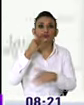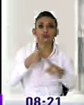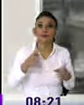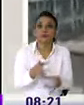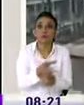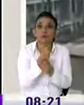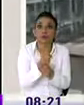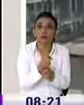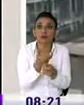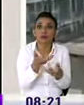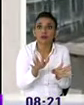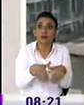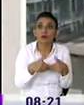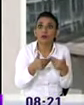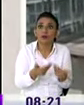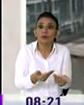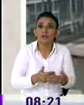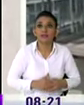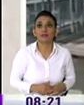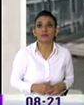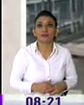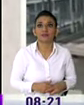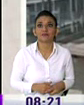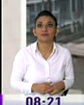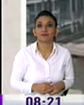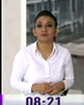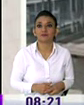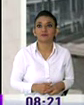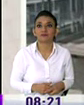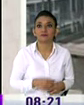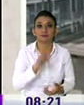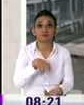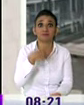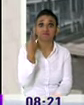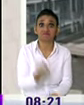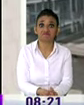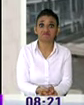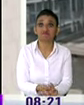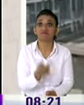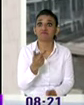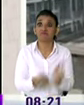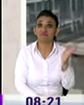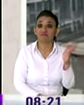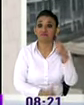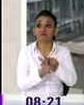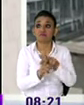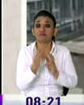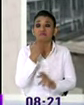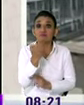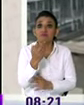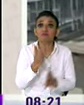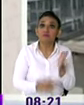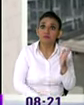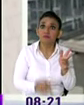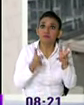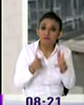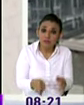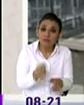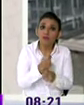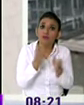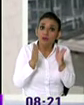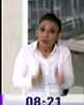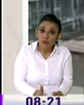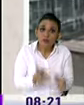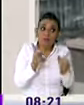adecuadas. Qué horror esto, ¿ah? ¿Eh? Y si se caen, y si hay un accidente, los mismos trabajadores y los